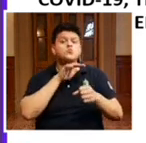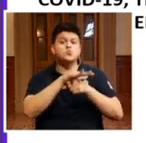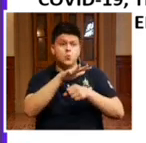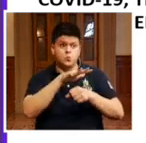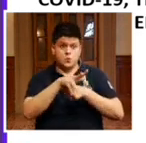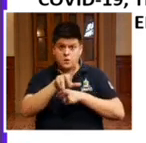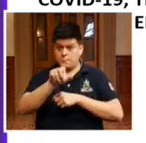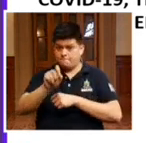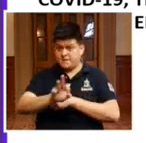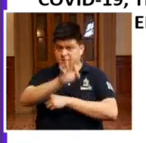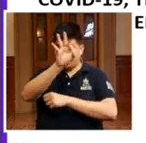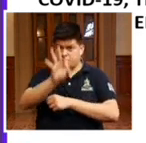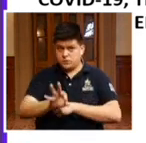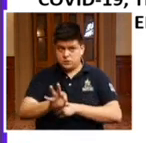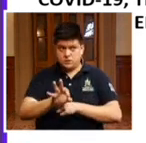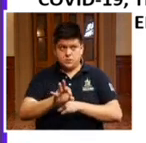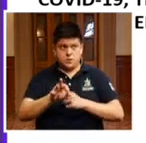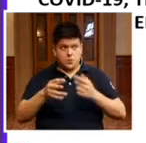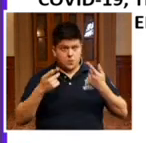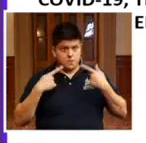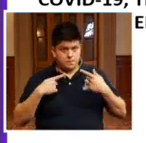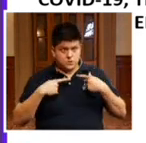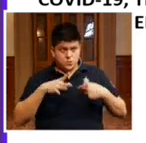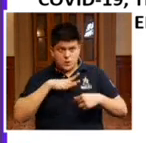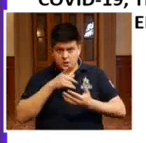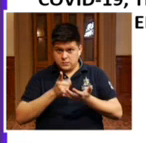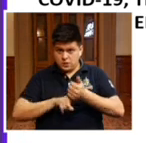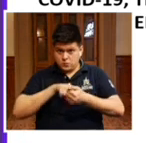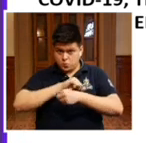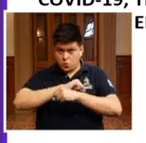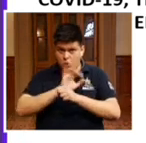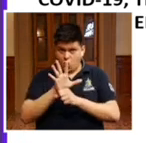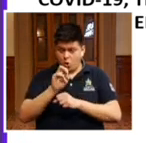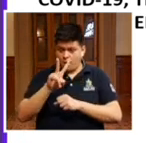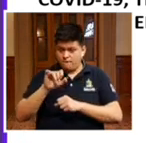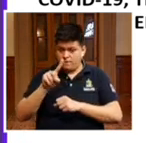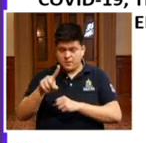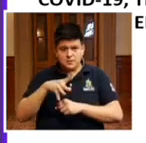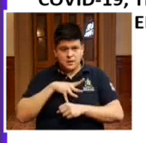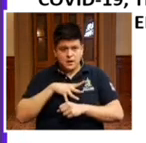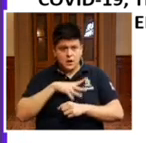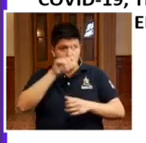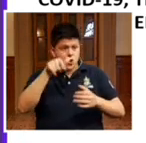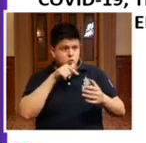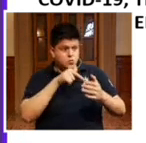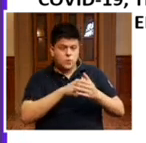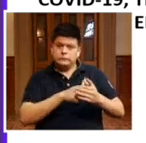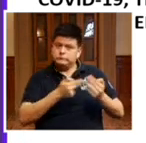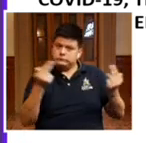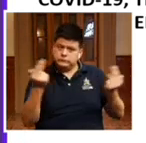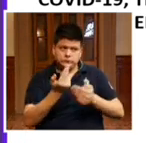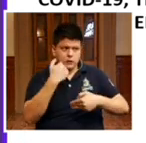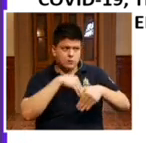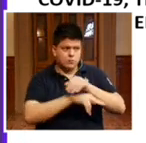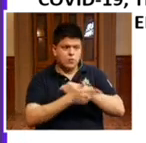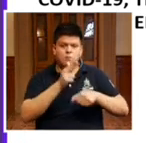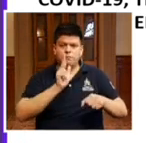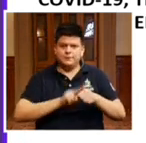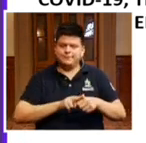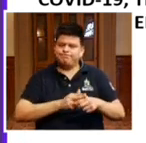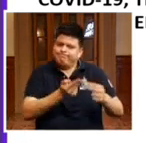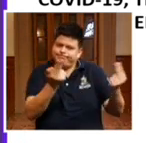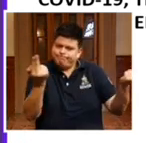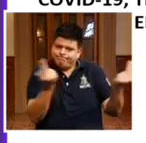que el 20% de las personas con COVID-19 tienen un tratamiento en una unidad hospitalaria por